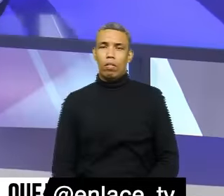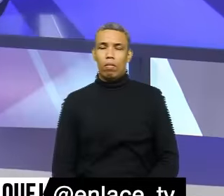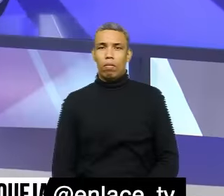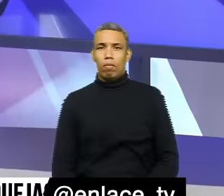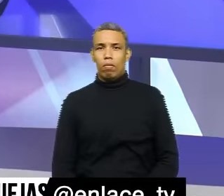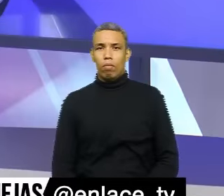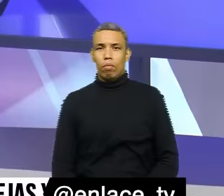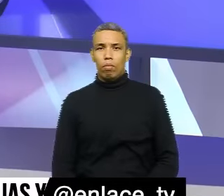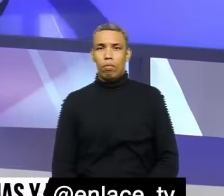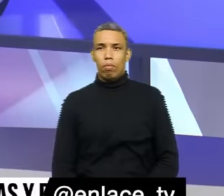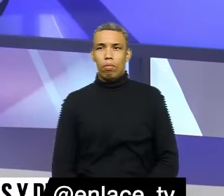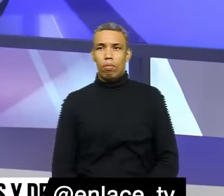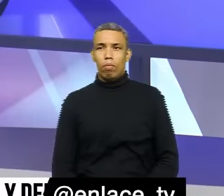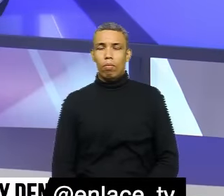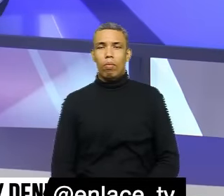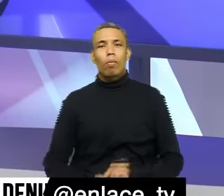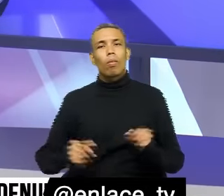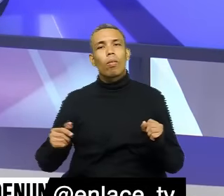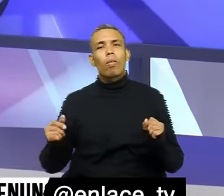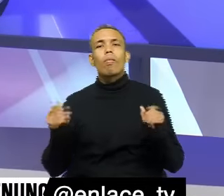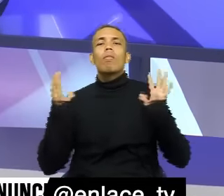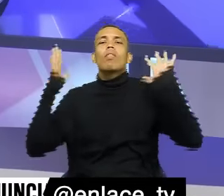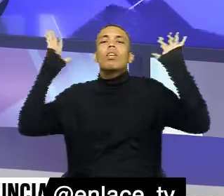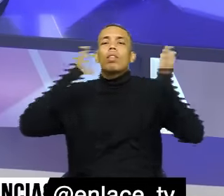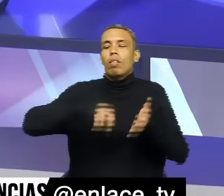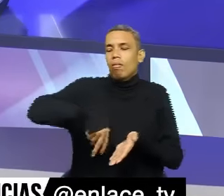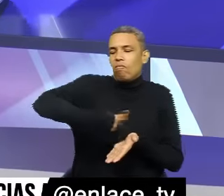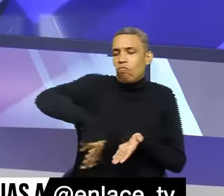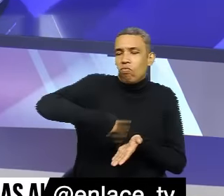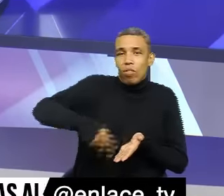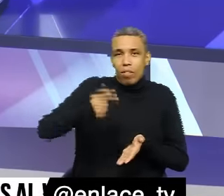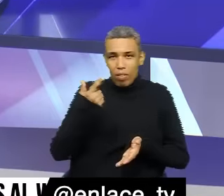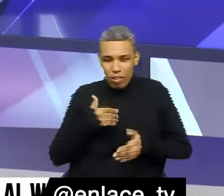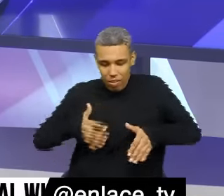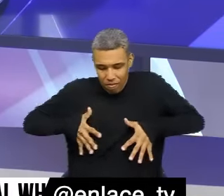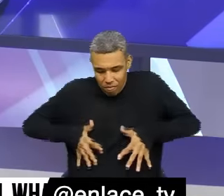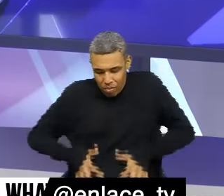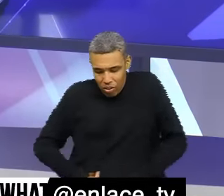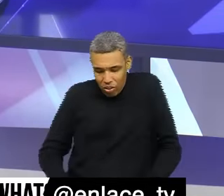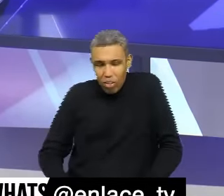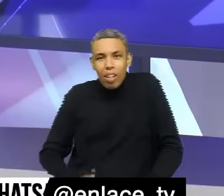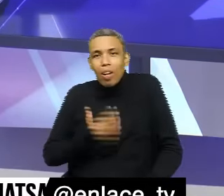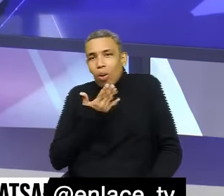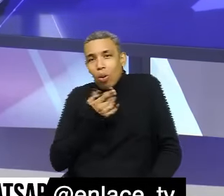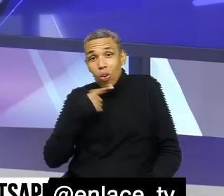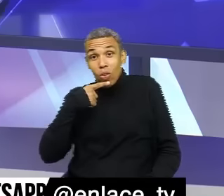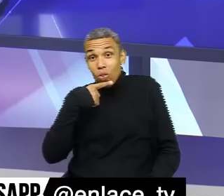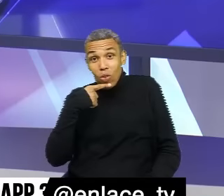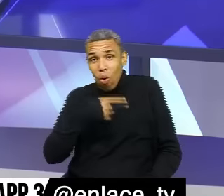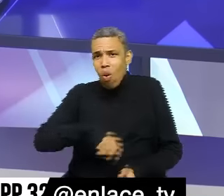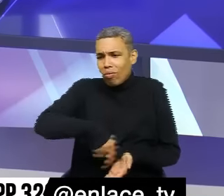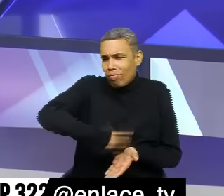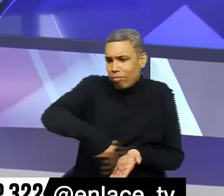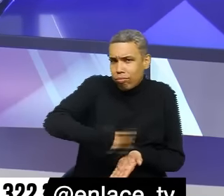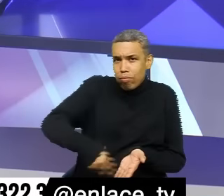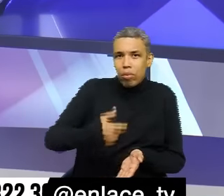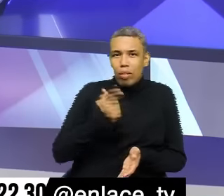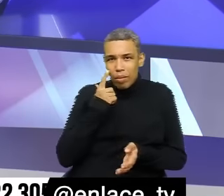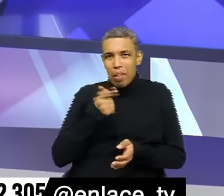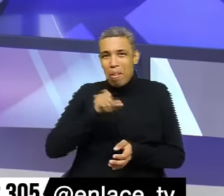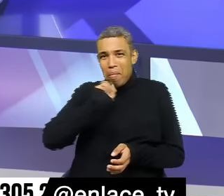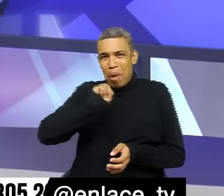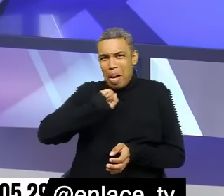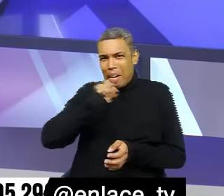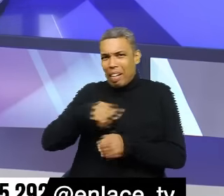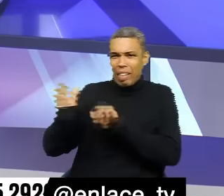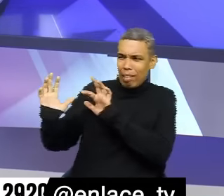Y el Festival de la Pollera Colorada se realizará esta noche en el Paseo de la Cultura. Bailarines de todas las edades danzarán al ritmo de esta cumbia de reconocimiento